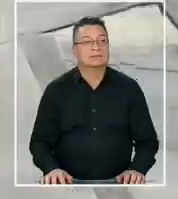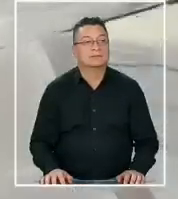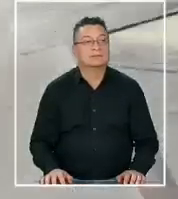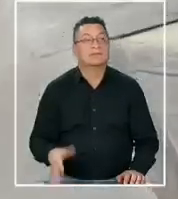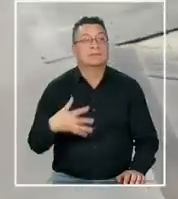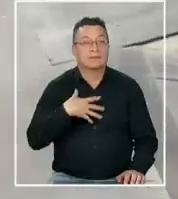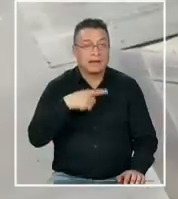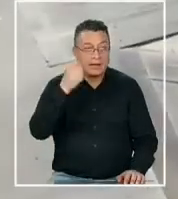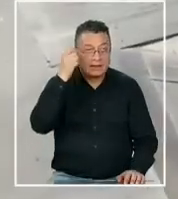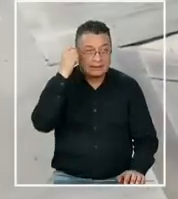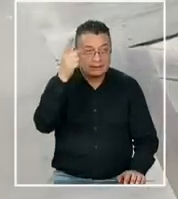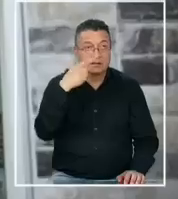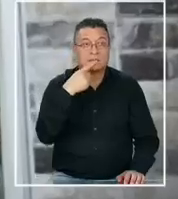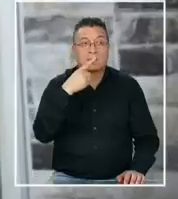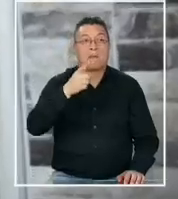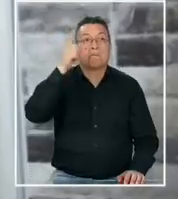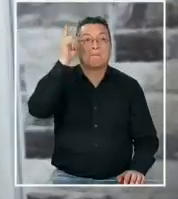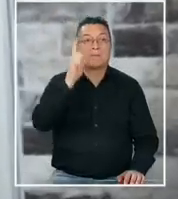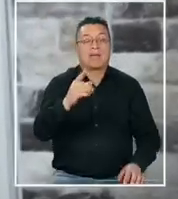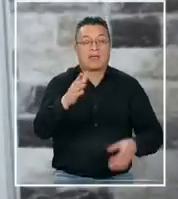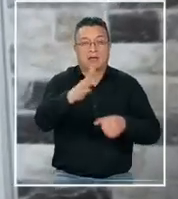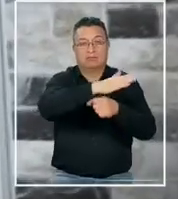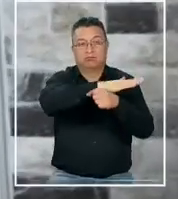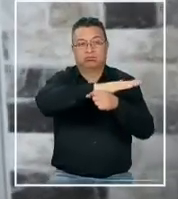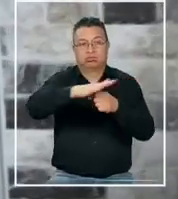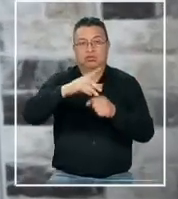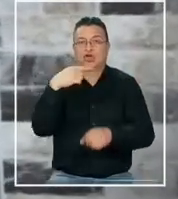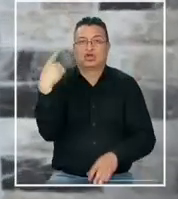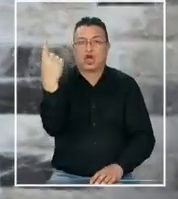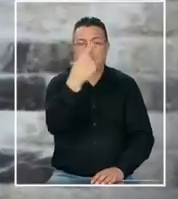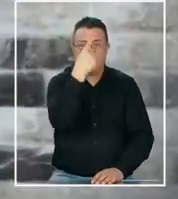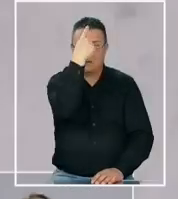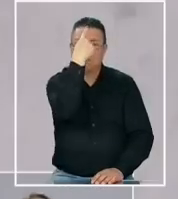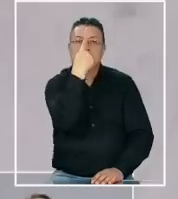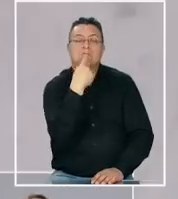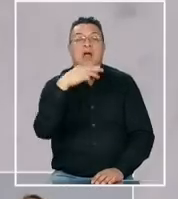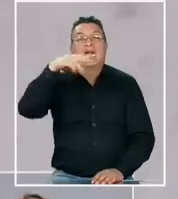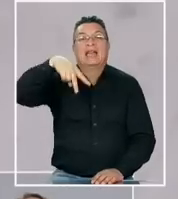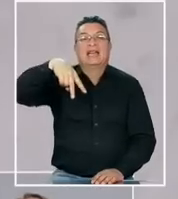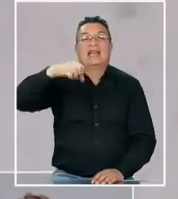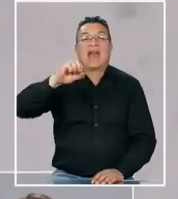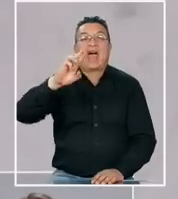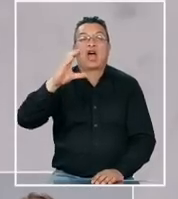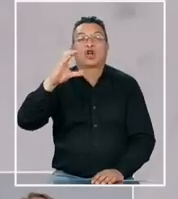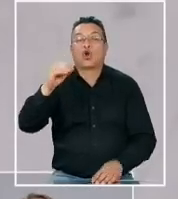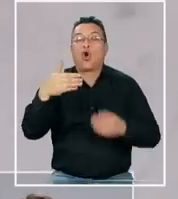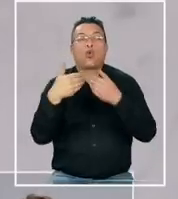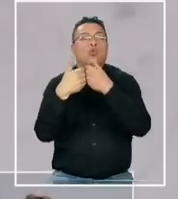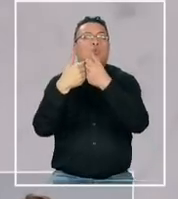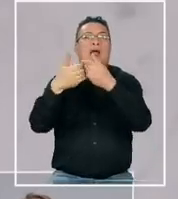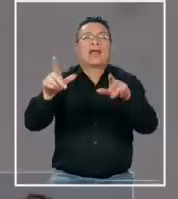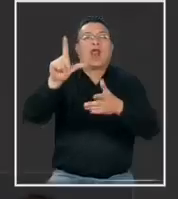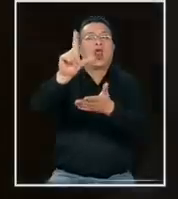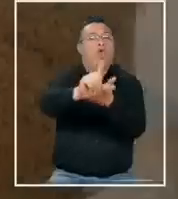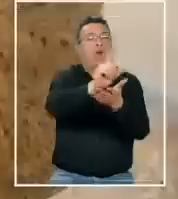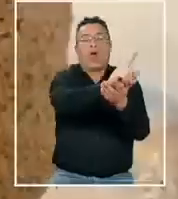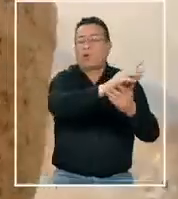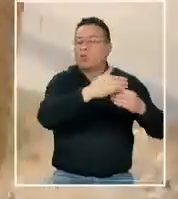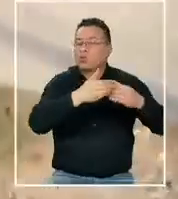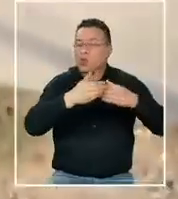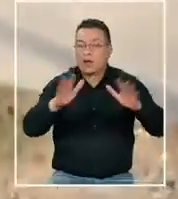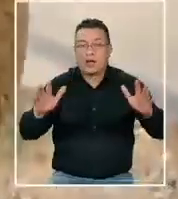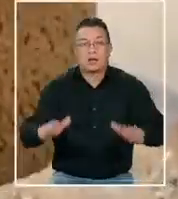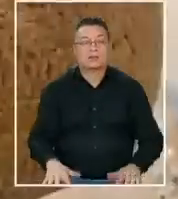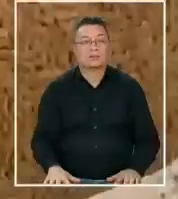Quiero que sepan que he instruido demoler todos los memoriales narco donde quiera que estos aparezcan.